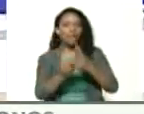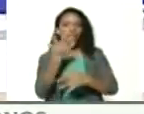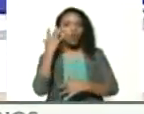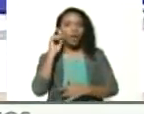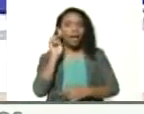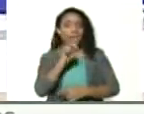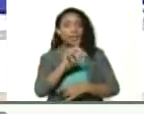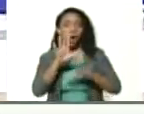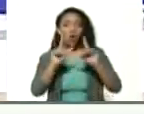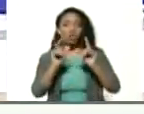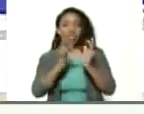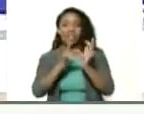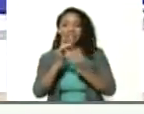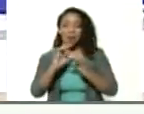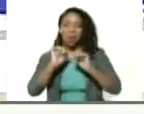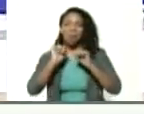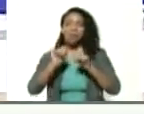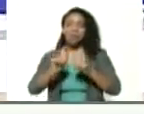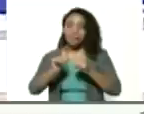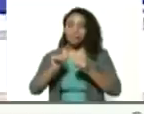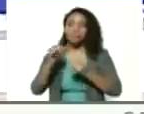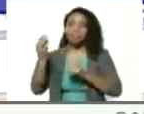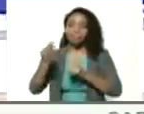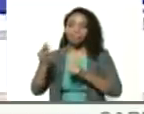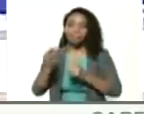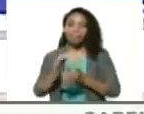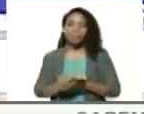ese 12 de abril empieza el despertar nacional,